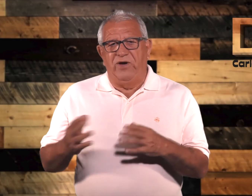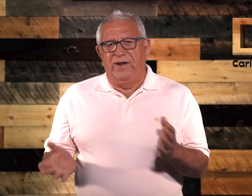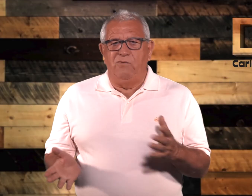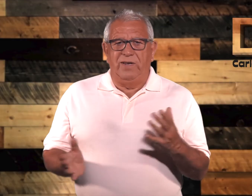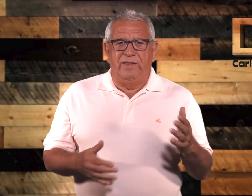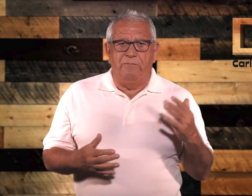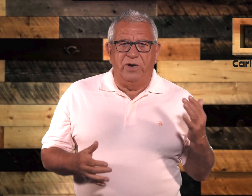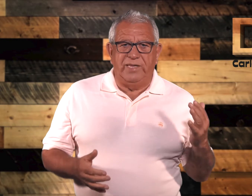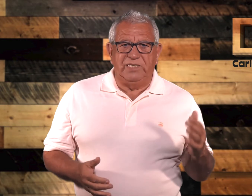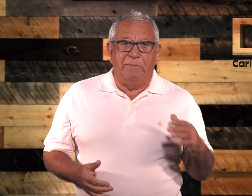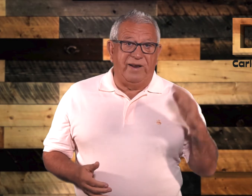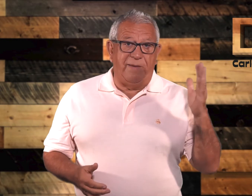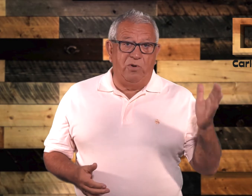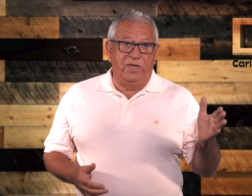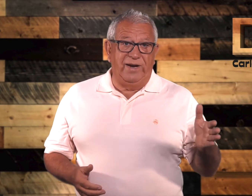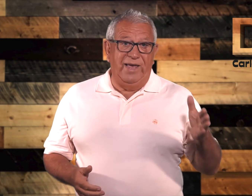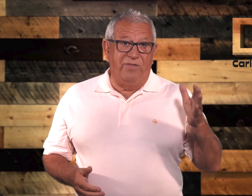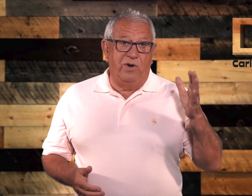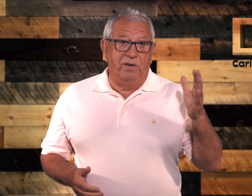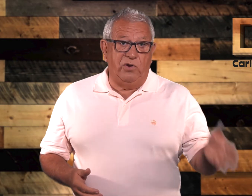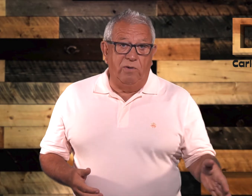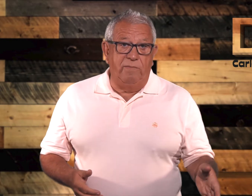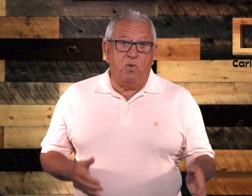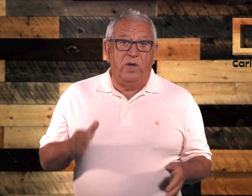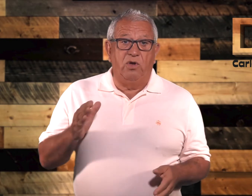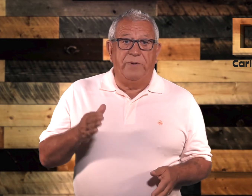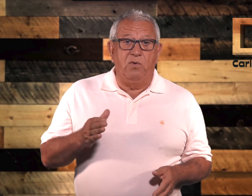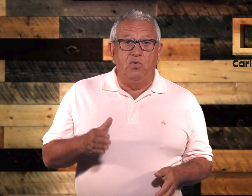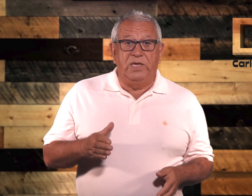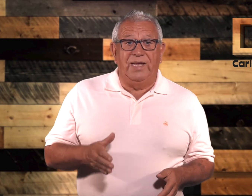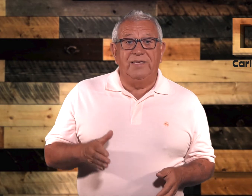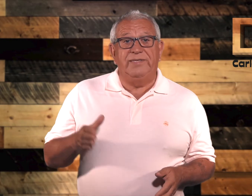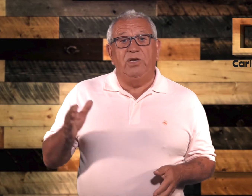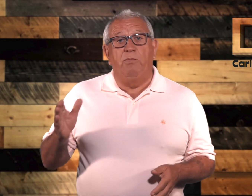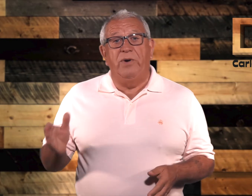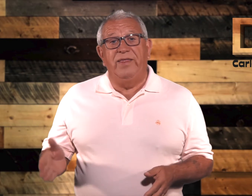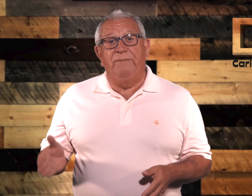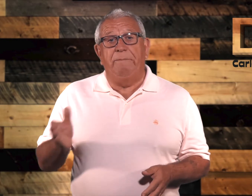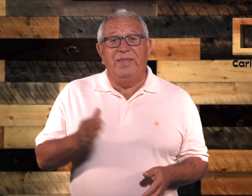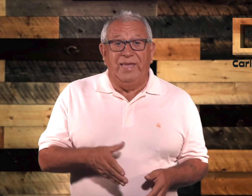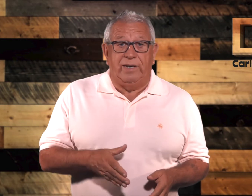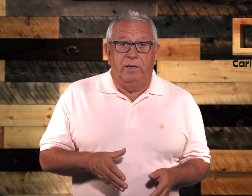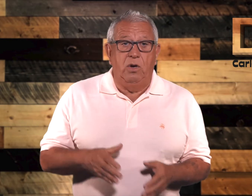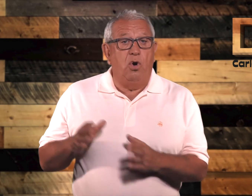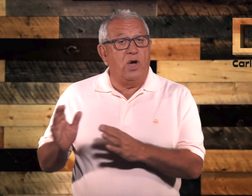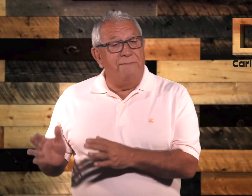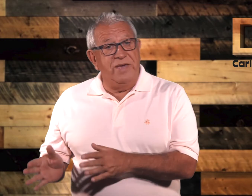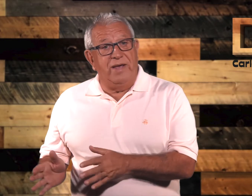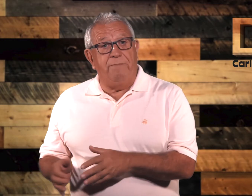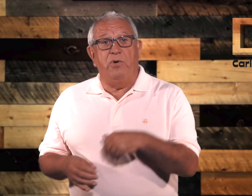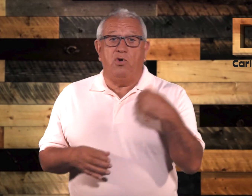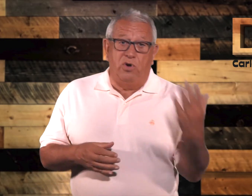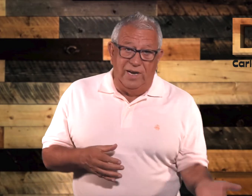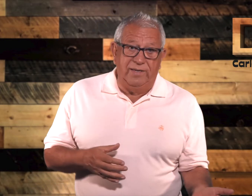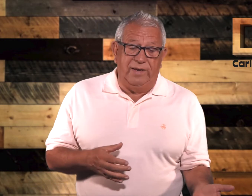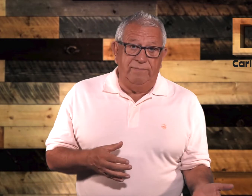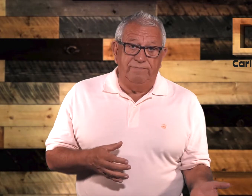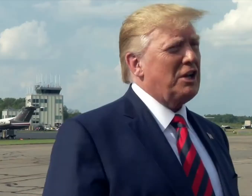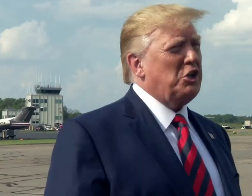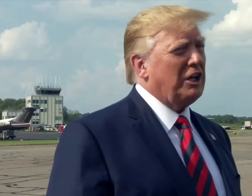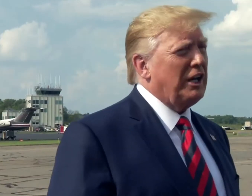si fueran igual de dispuestas para responderle a donald trump cuando pregunta si nos puede vender o cambiar por